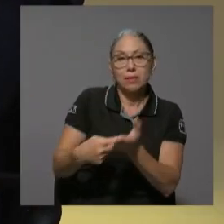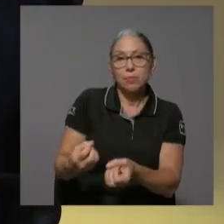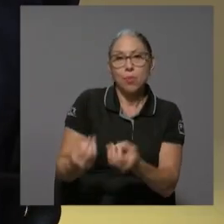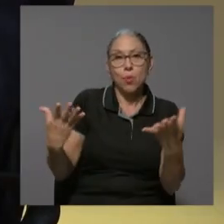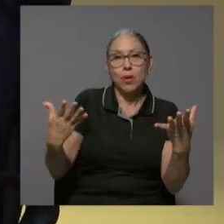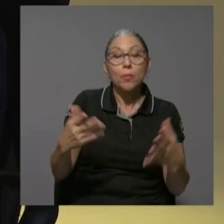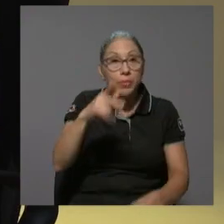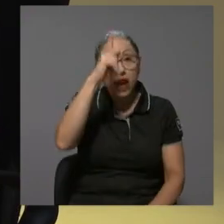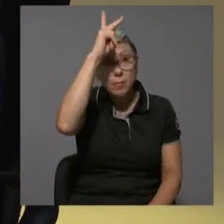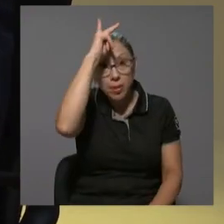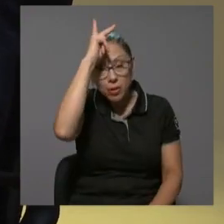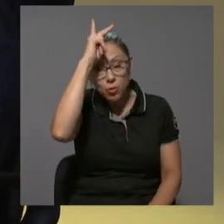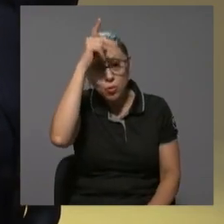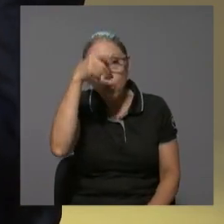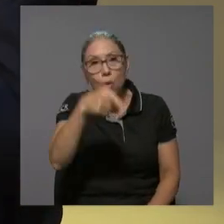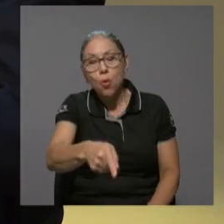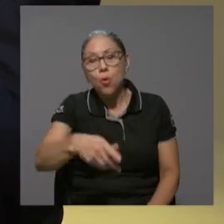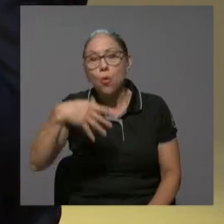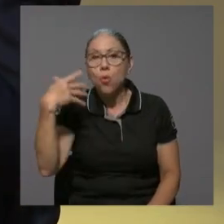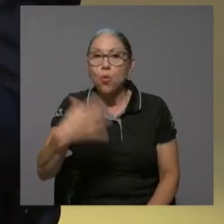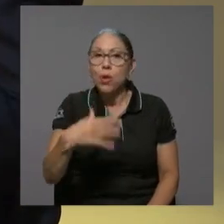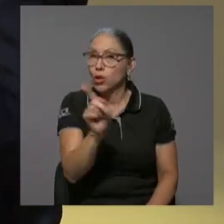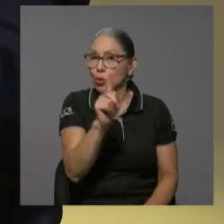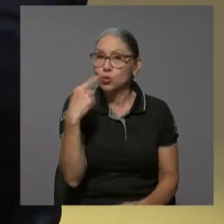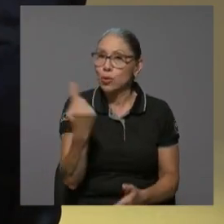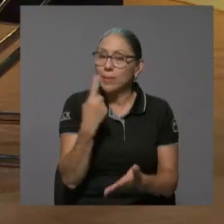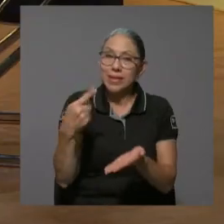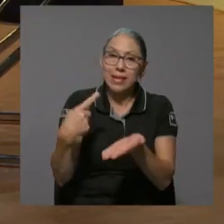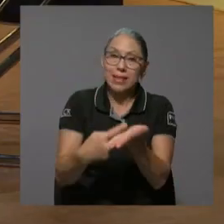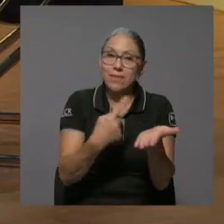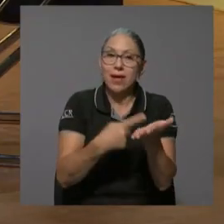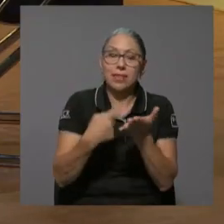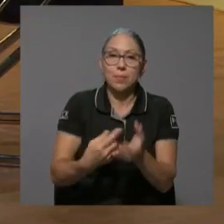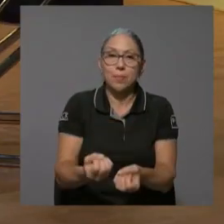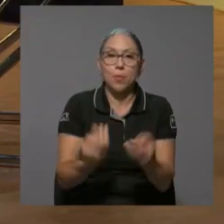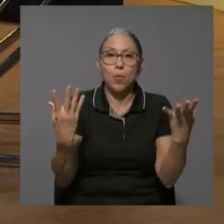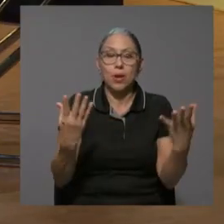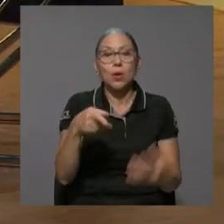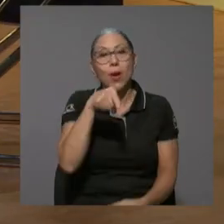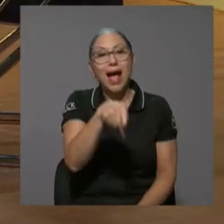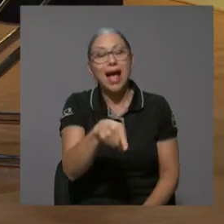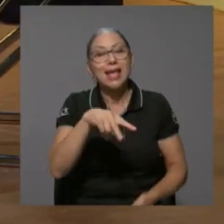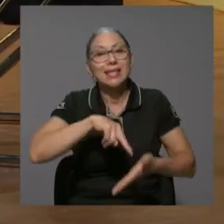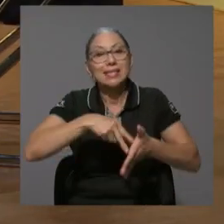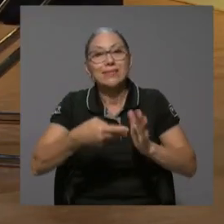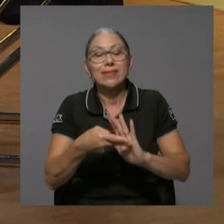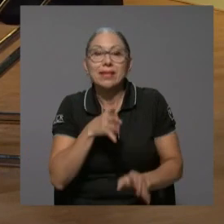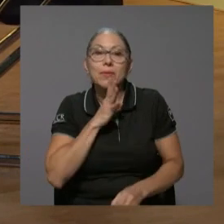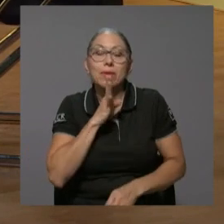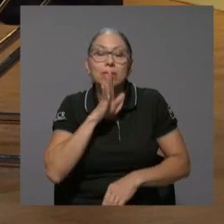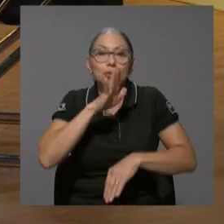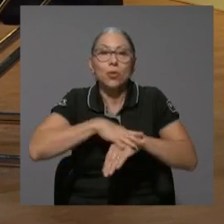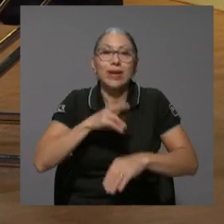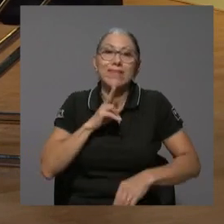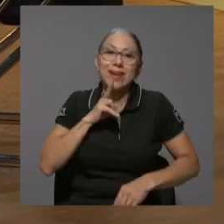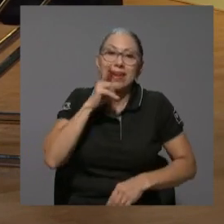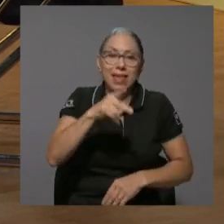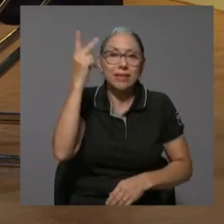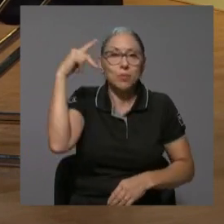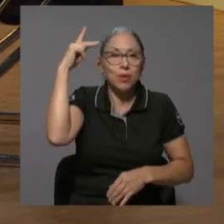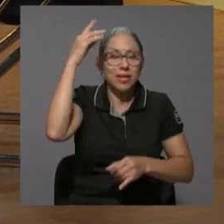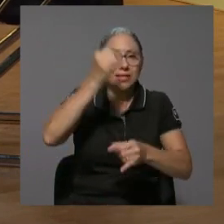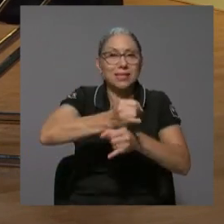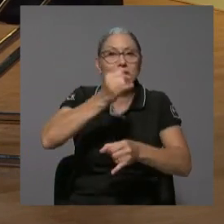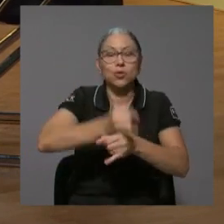algo que trasciende, por supuesto, el debate público, porque estamos hablando de realidades políticas e institucionales muy duras. Incluso si uno va a